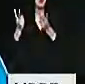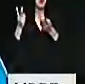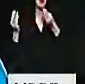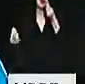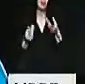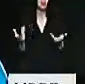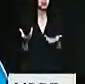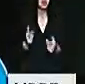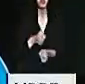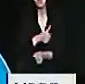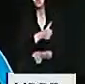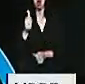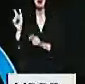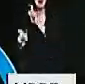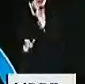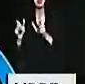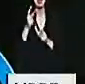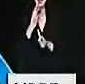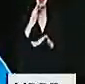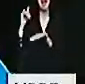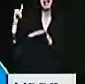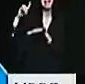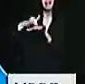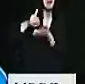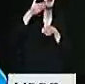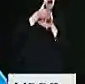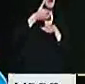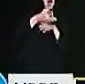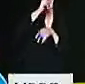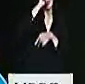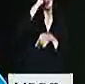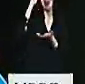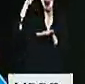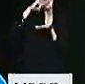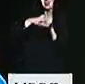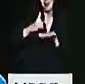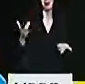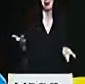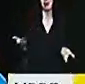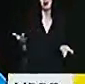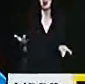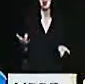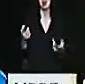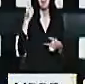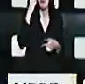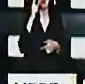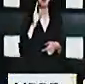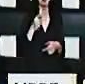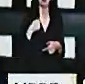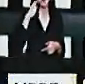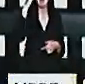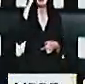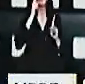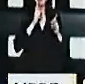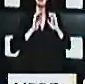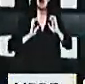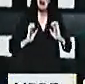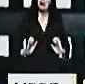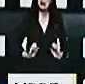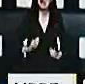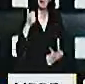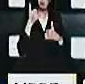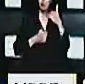sea, todas las personas de Aysén se atienden en el hospital de Aysén, pero uno aboga, digamos, por la ética profesional y la formación